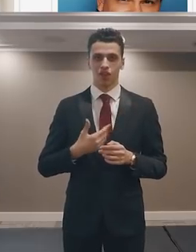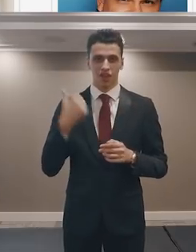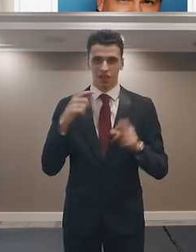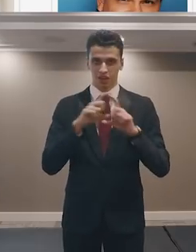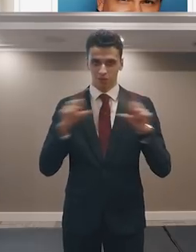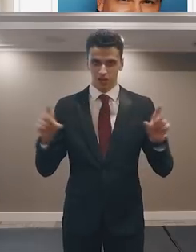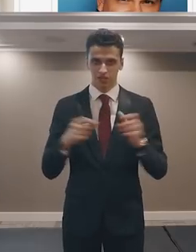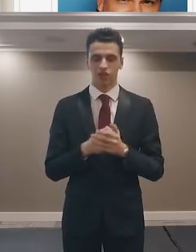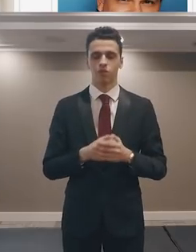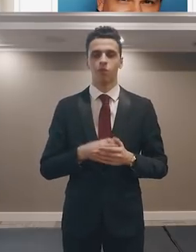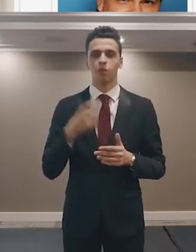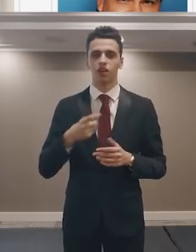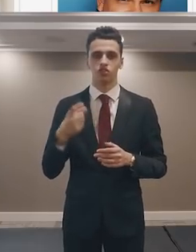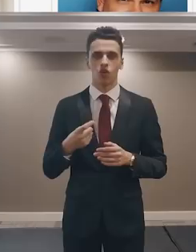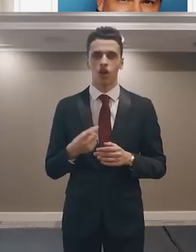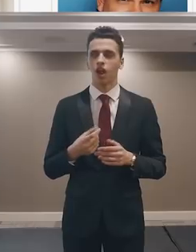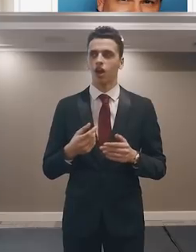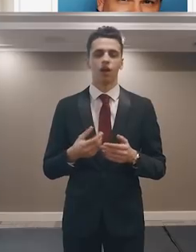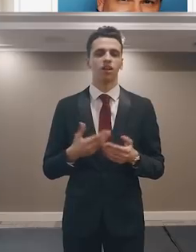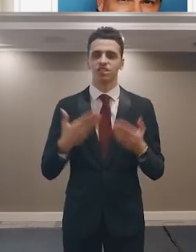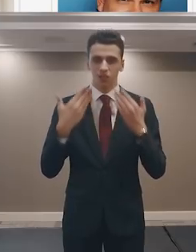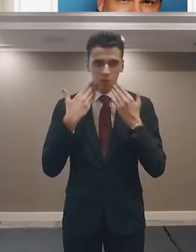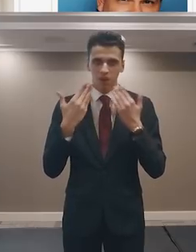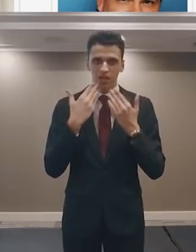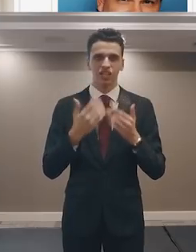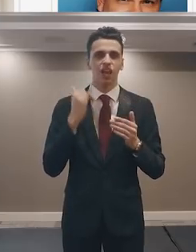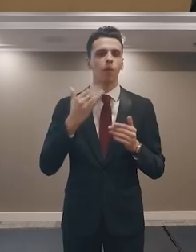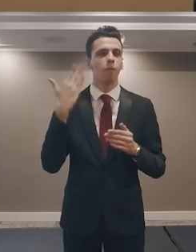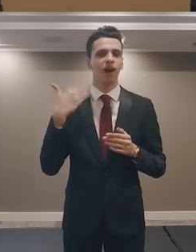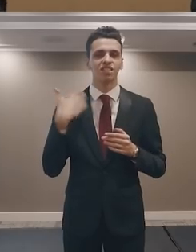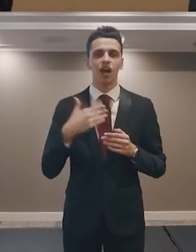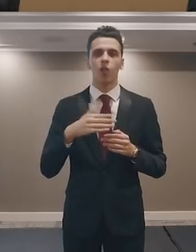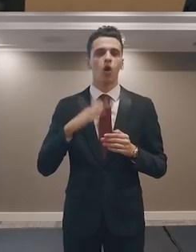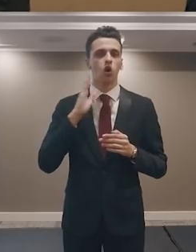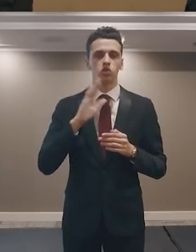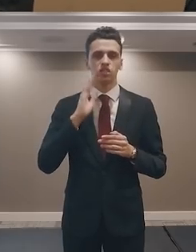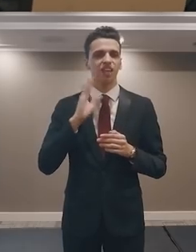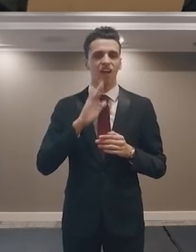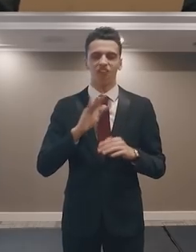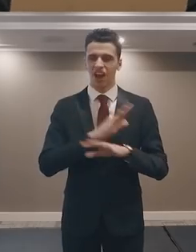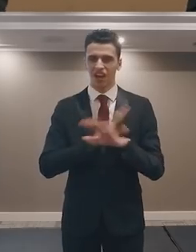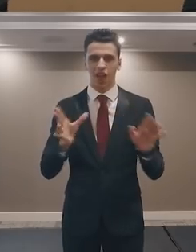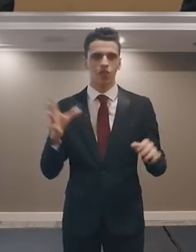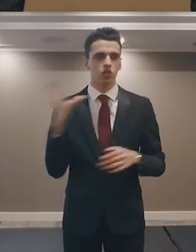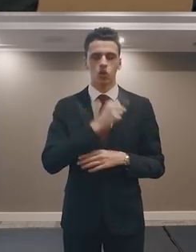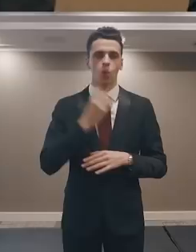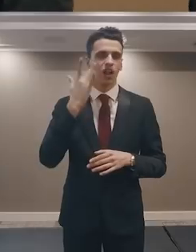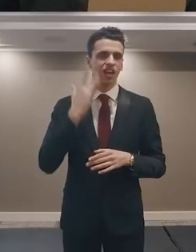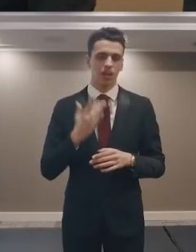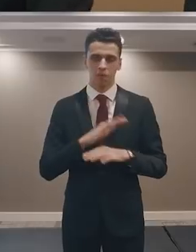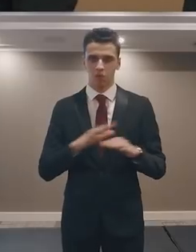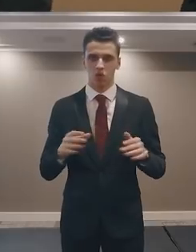una persona espectacular que tiene un pasado empresarial impoluto que ha sacado a varias empresas a bolsa pero no sólo ha hecho varios ha